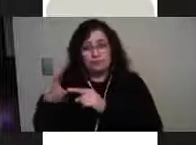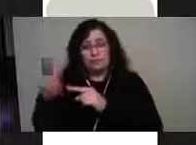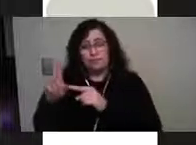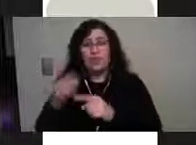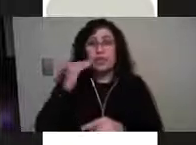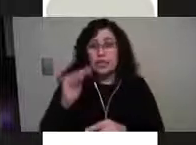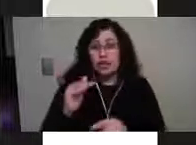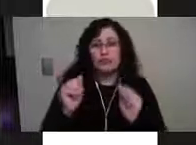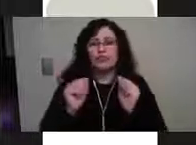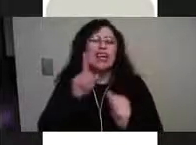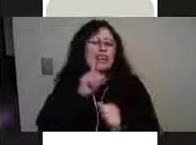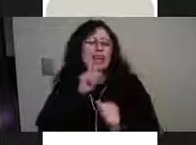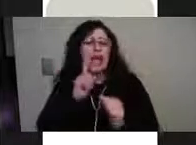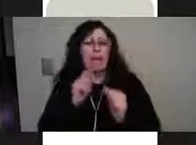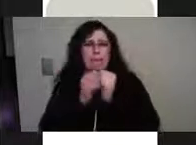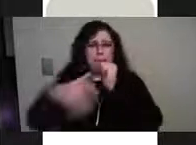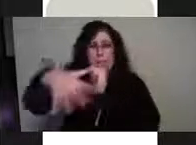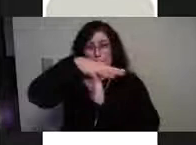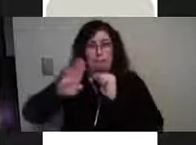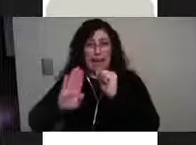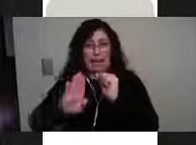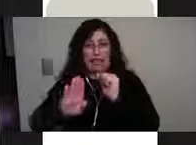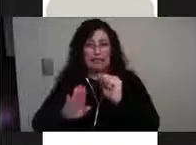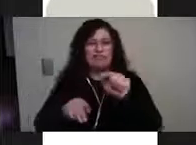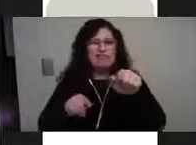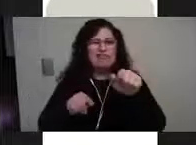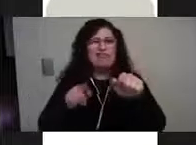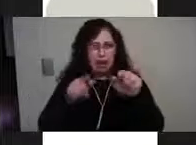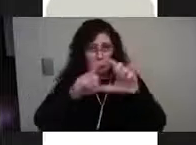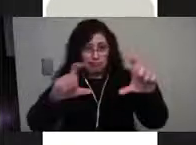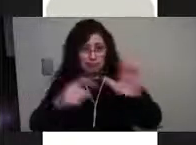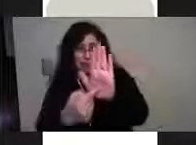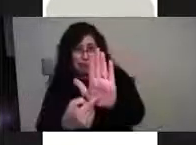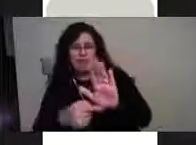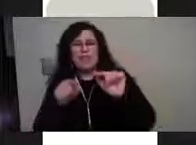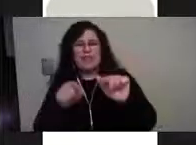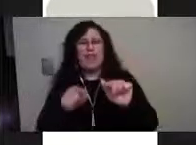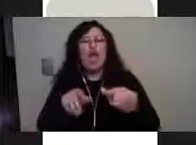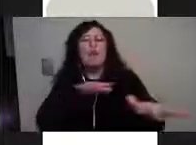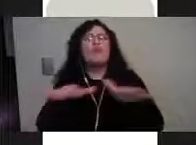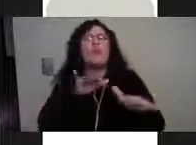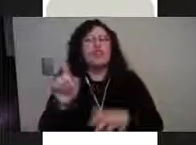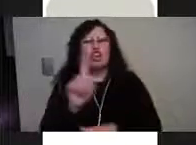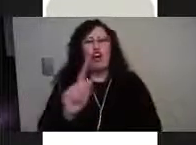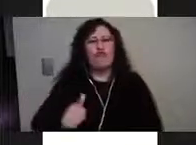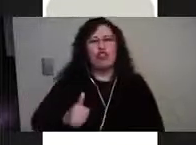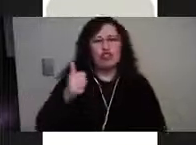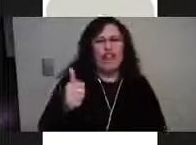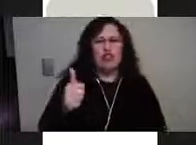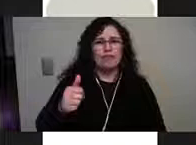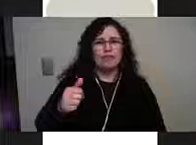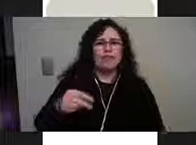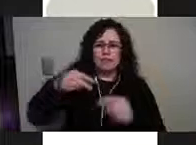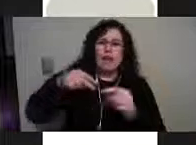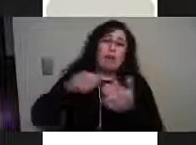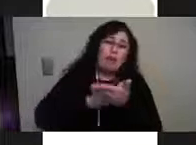con parálisis cerebral de tipo atetóxica, disquinética, predominan los movimientos involuntarios de tipo distal, tanto en extremidades